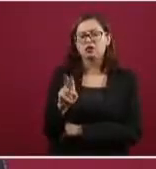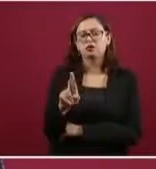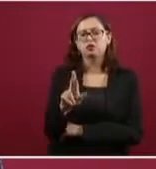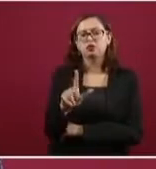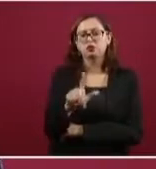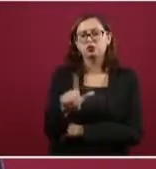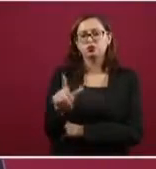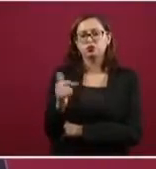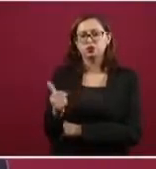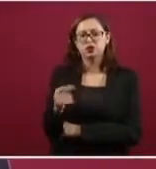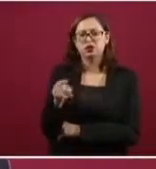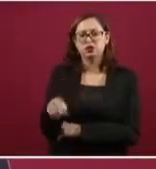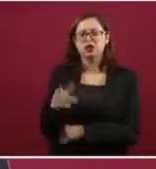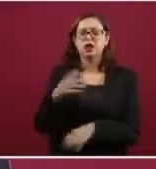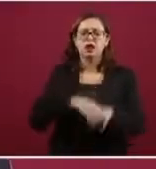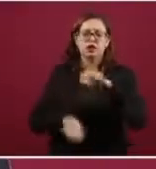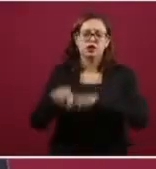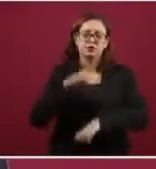Esta empresa